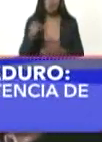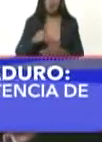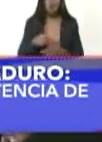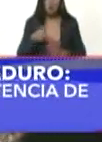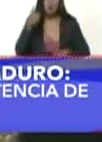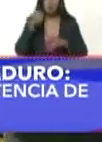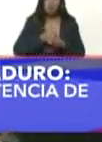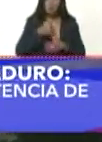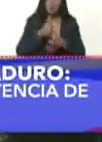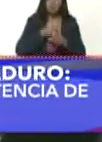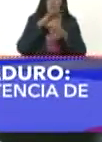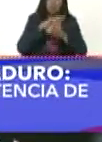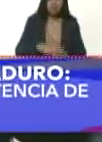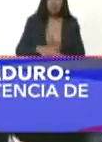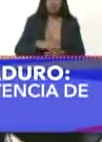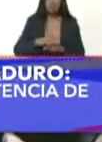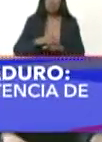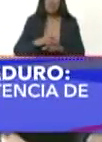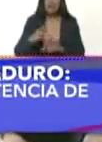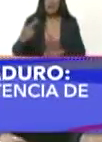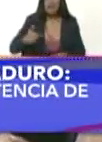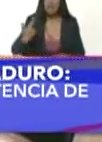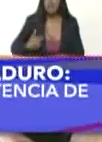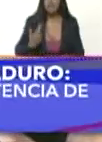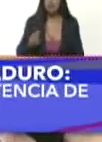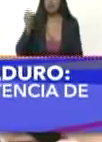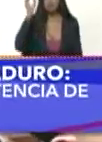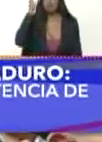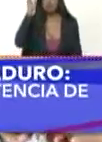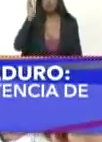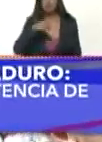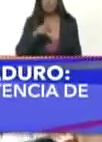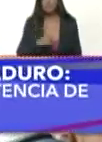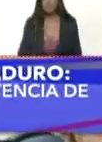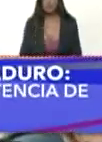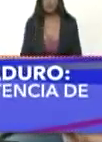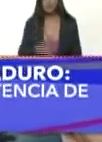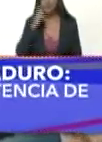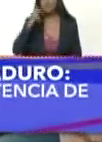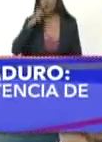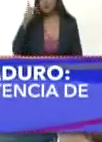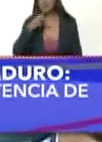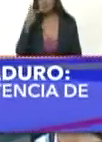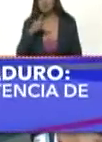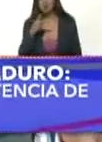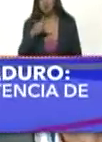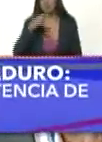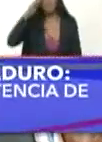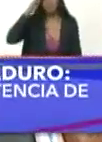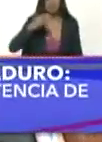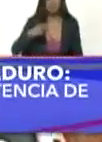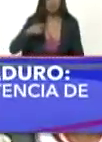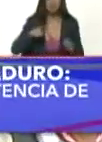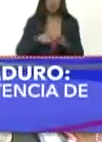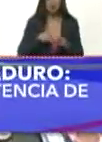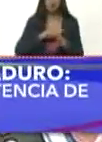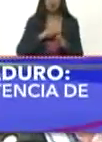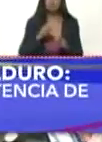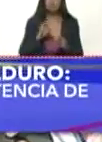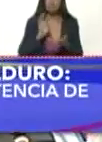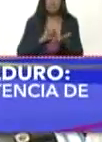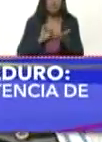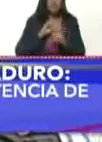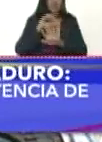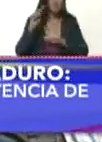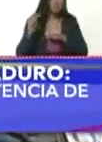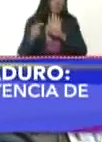sometimiento religioso, ideológico, político, militar, cultural, estaban intactos.